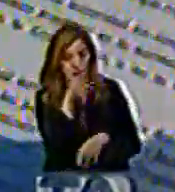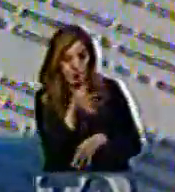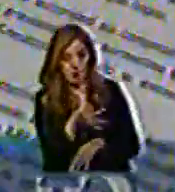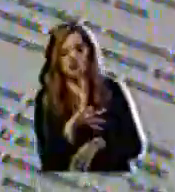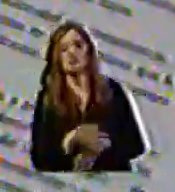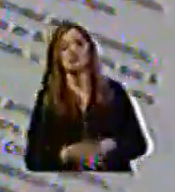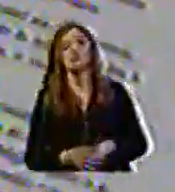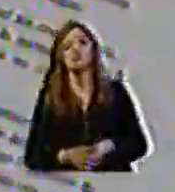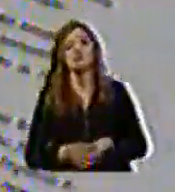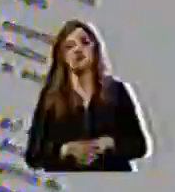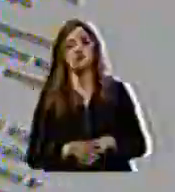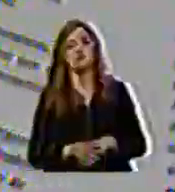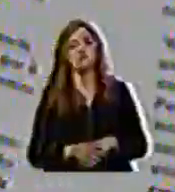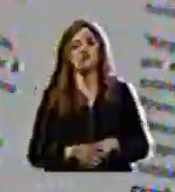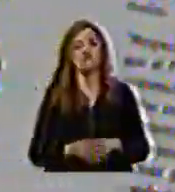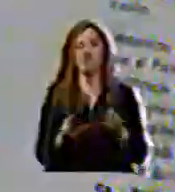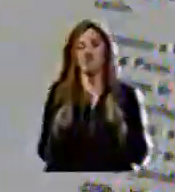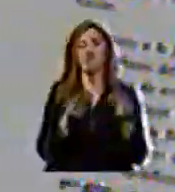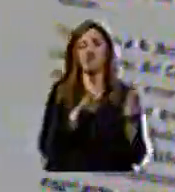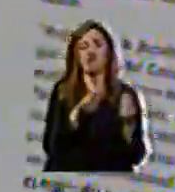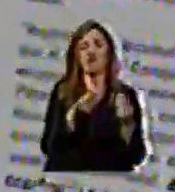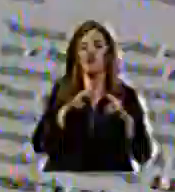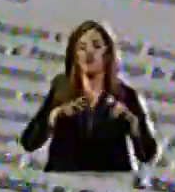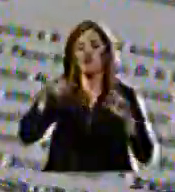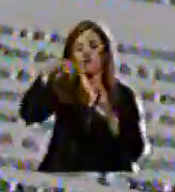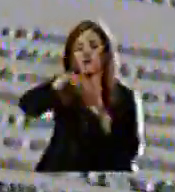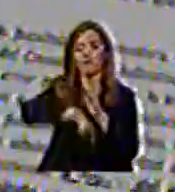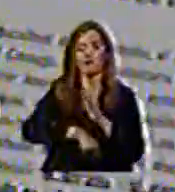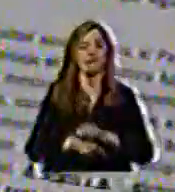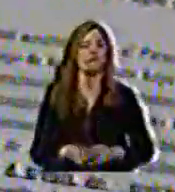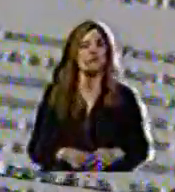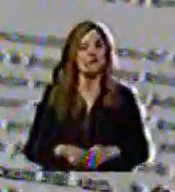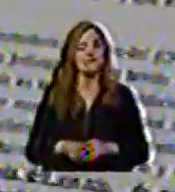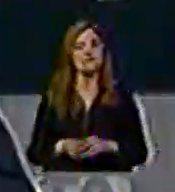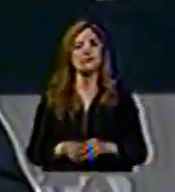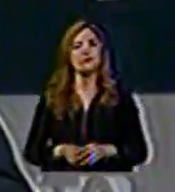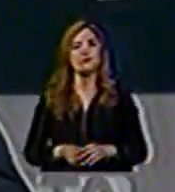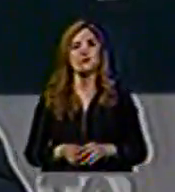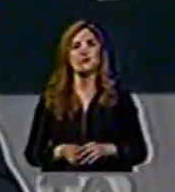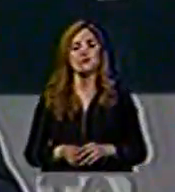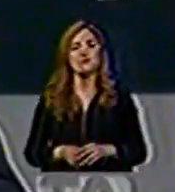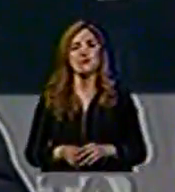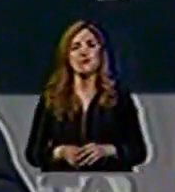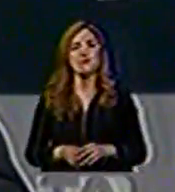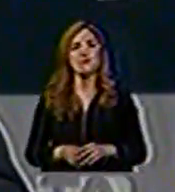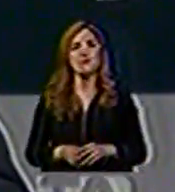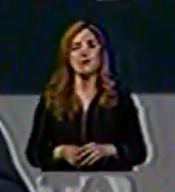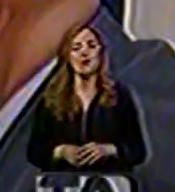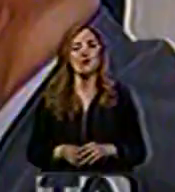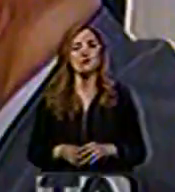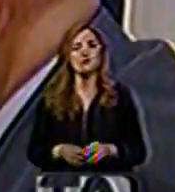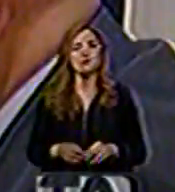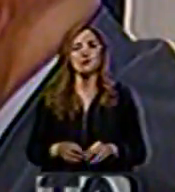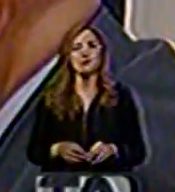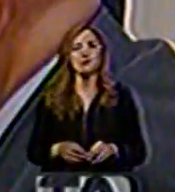Los casos, que son cientos, serán sometidos a investigación. Fausto Yepes, 24 horas.